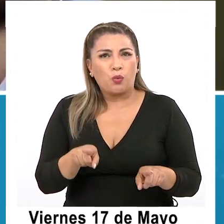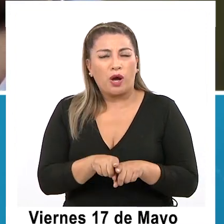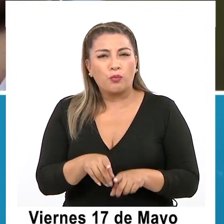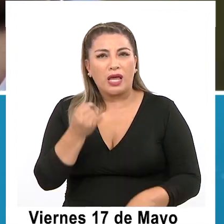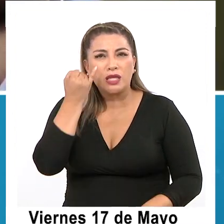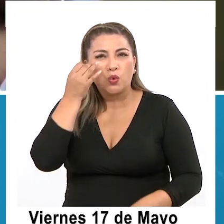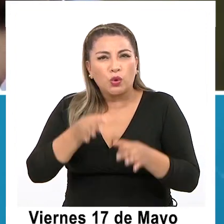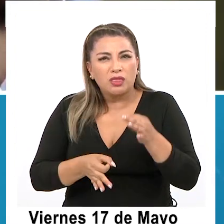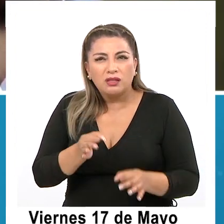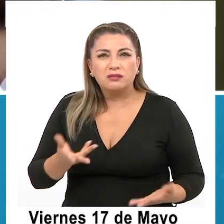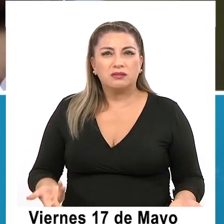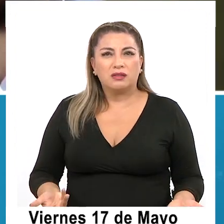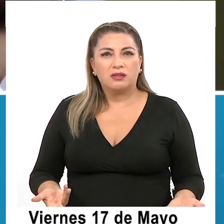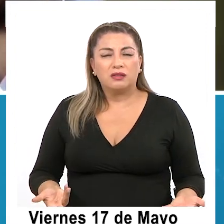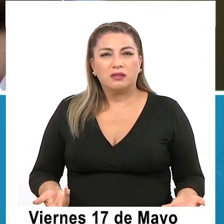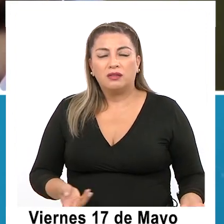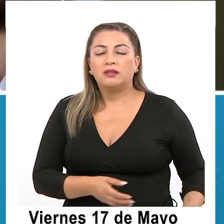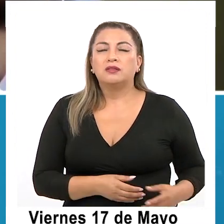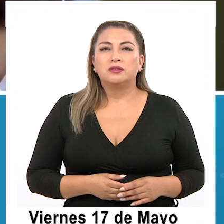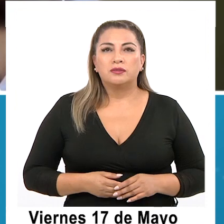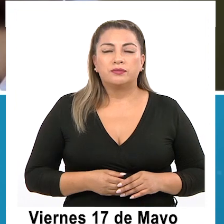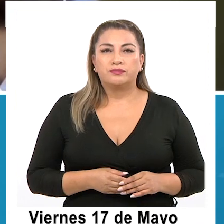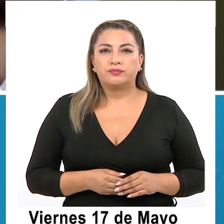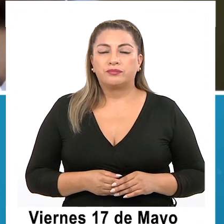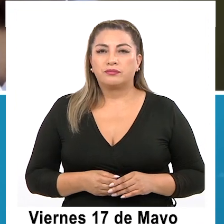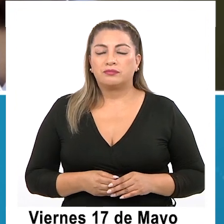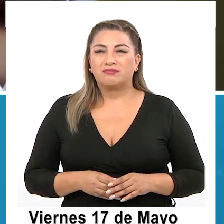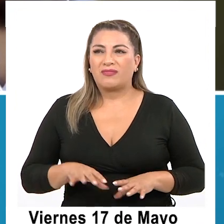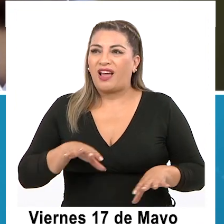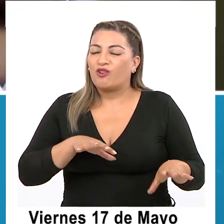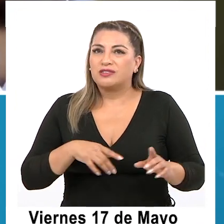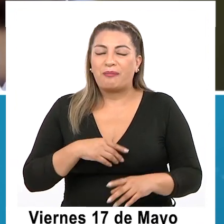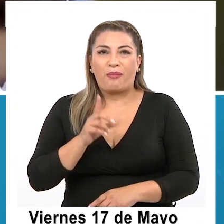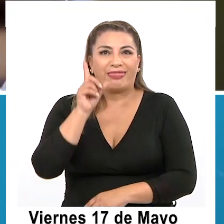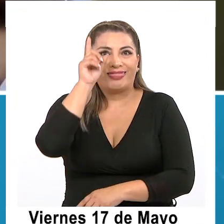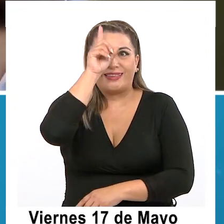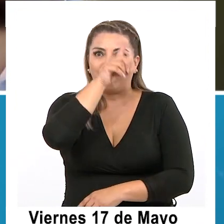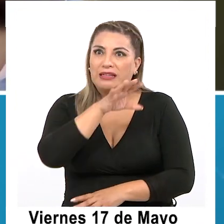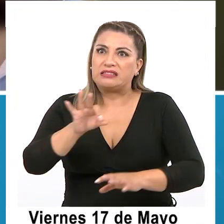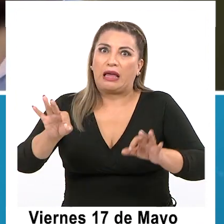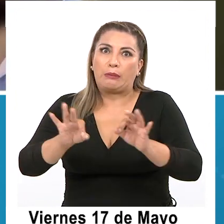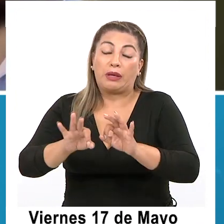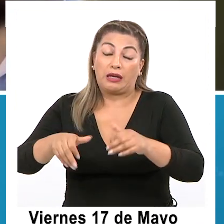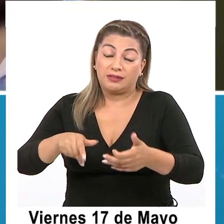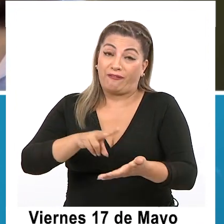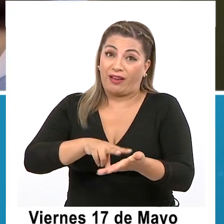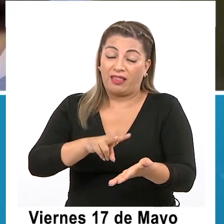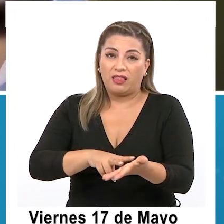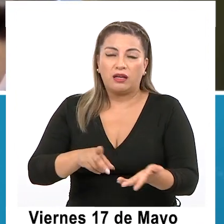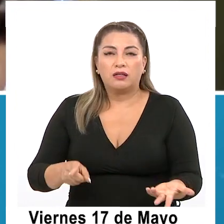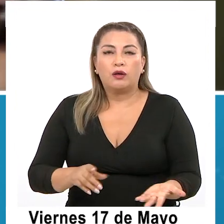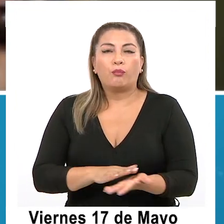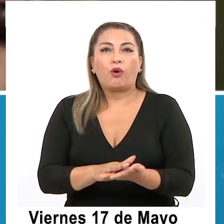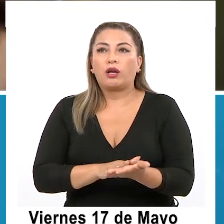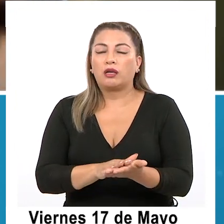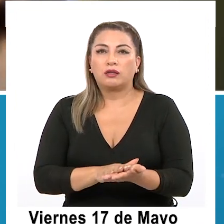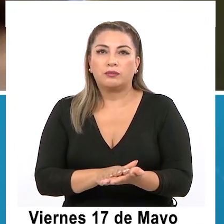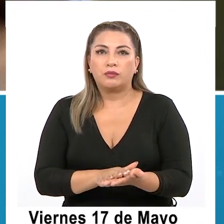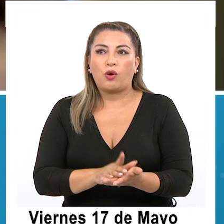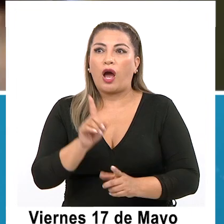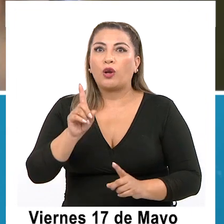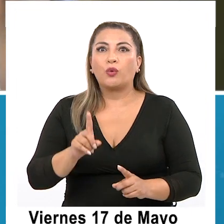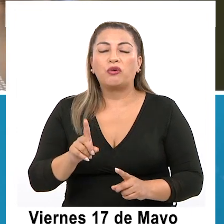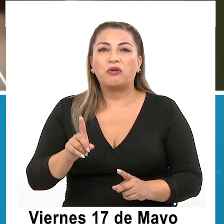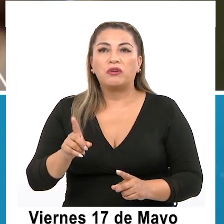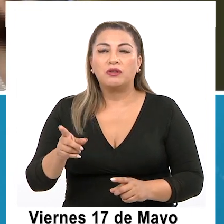afiliados de ISAPRE? Bueno, de las cosas más difíciles de explicar efectivamente es aquello, porque por un lado, en un bolsillo, ¿cierto?, le está